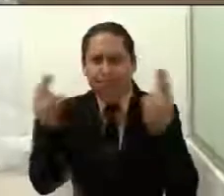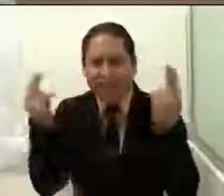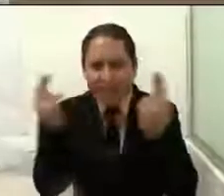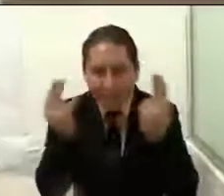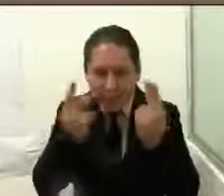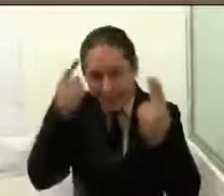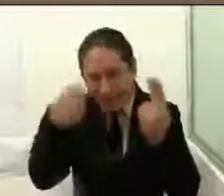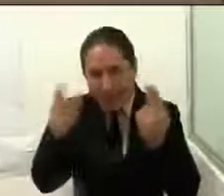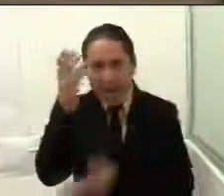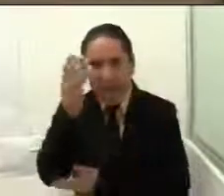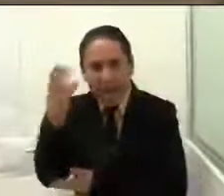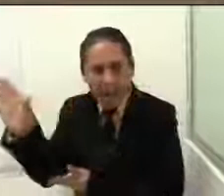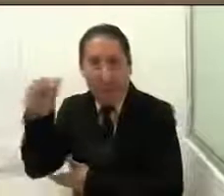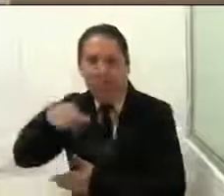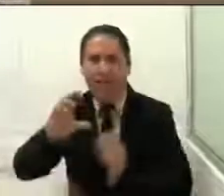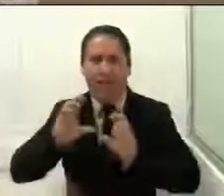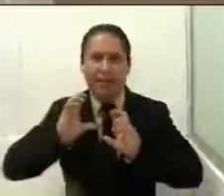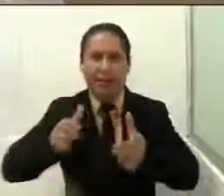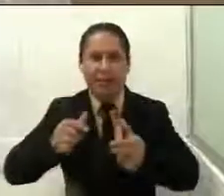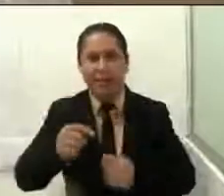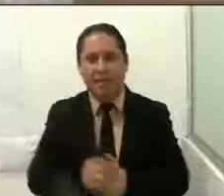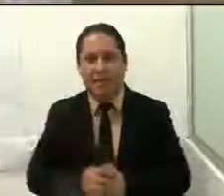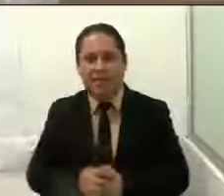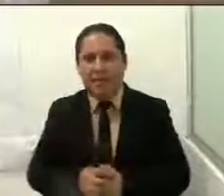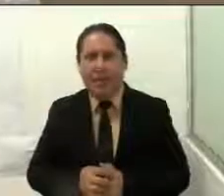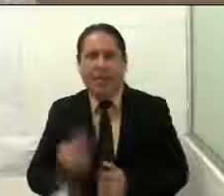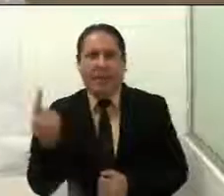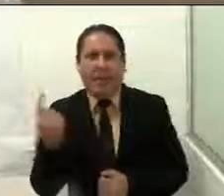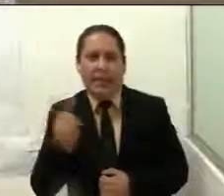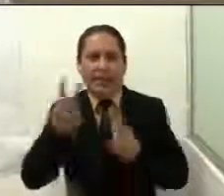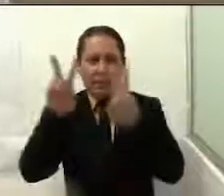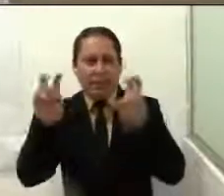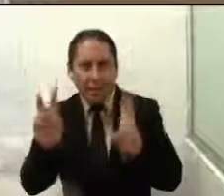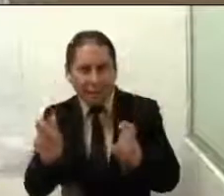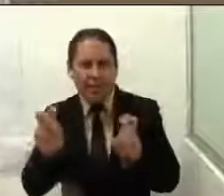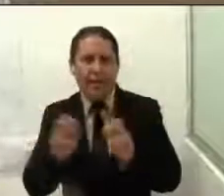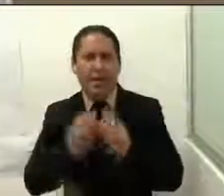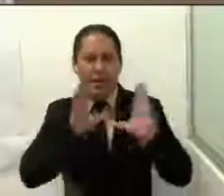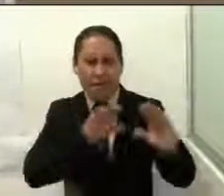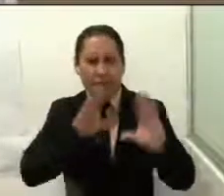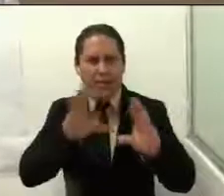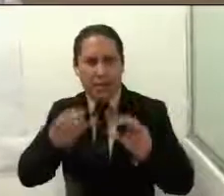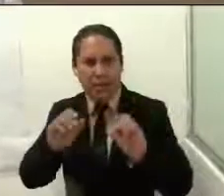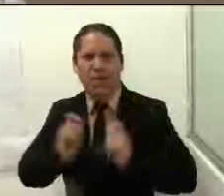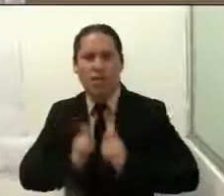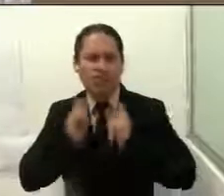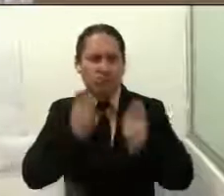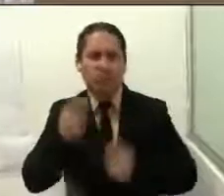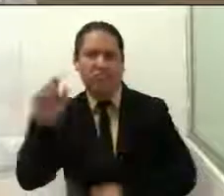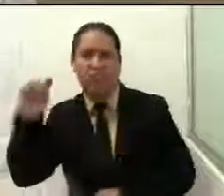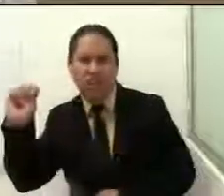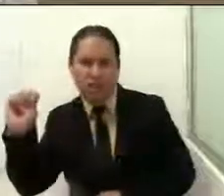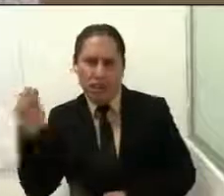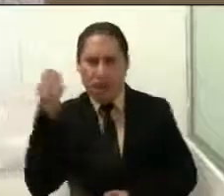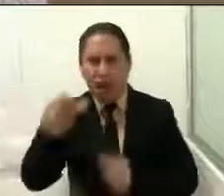sector productivo chiapaneco y concretamente que ha hecho en materia en materia de capacitación y transferencia tecnológica su